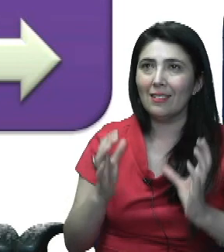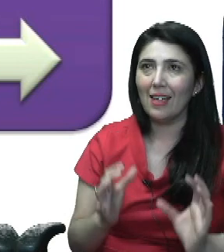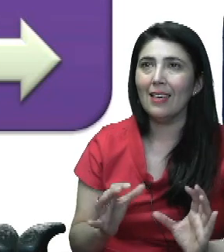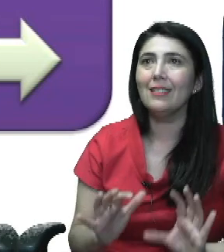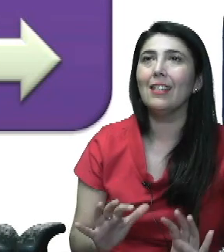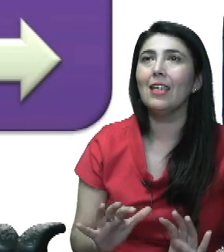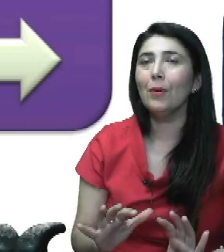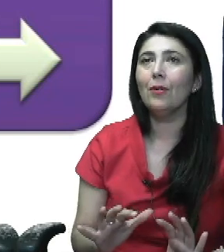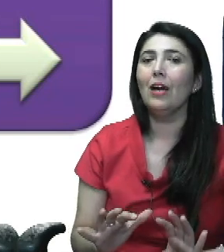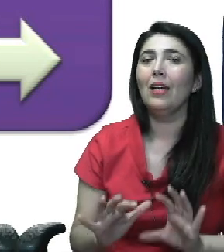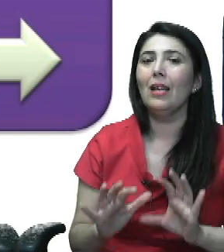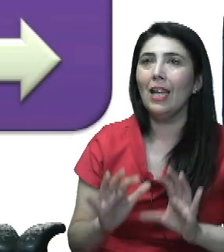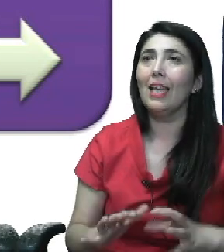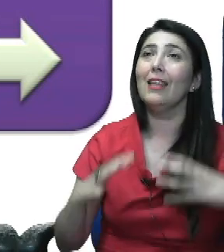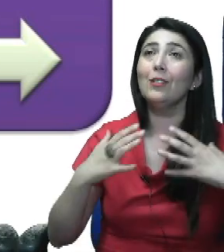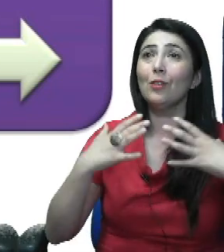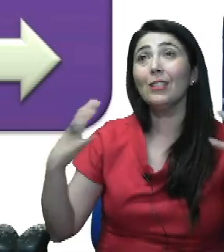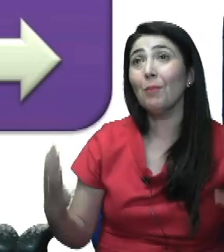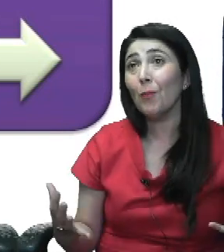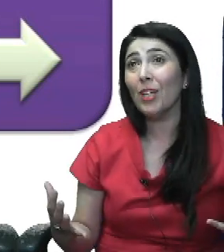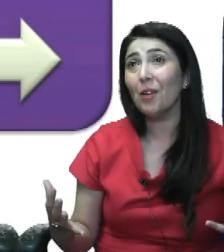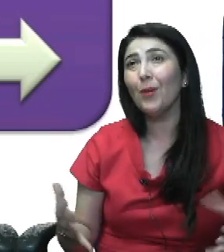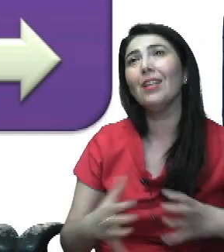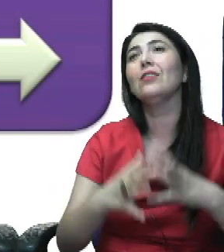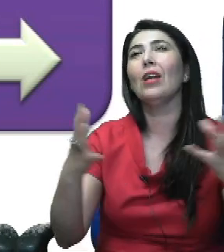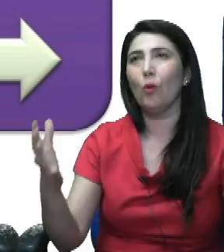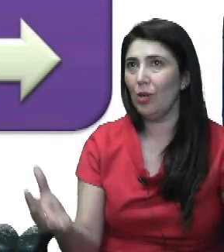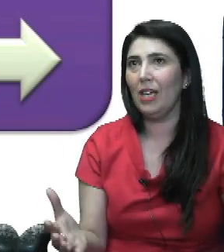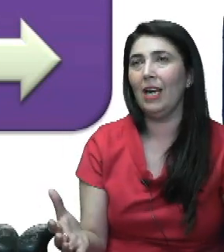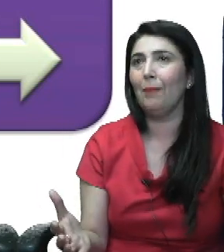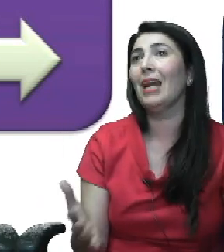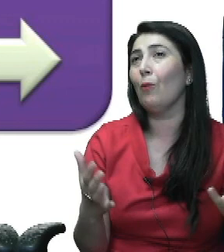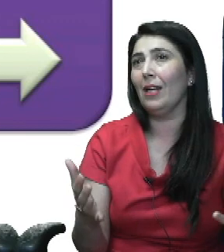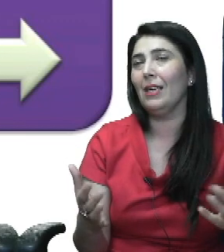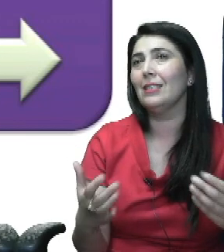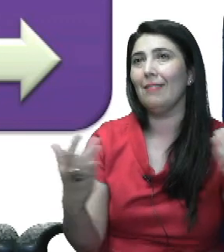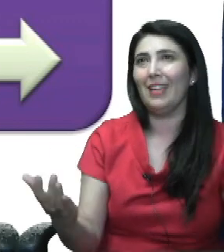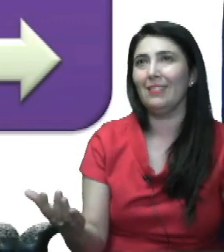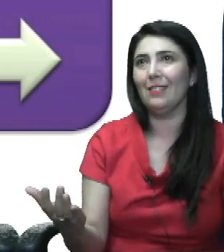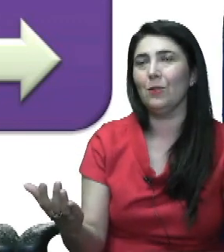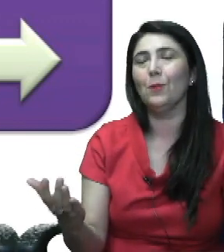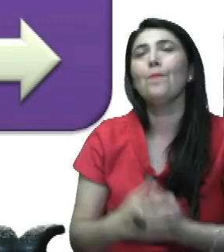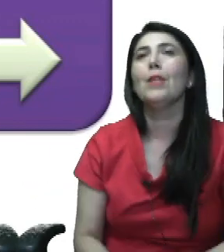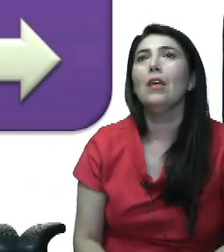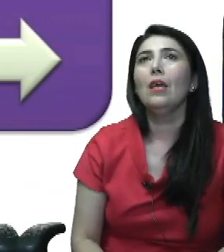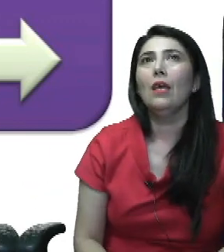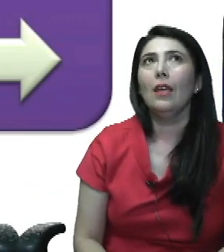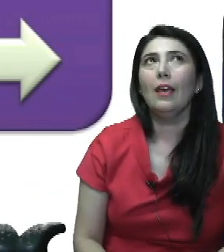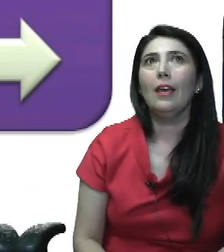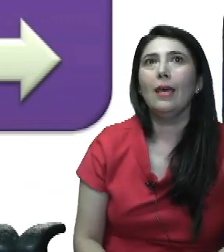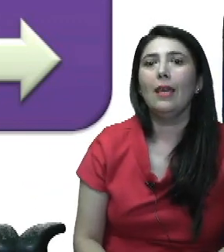las necesidades que ese equipo lee dentro de ese mismo equipo y dentro de la comunidad para la cual trabaja, ¿cierto?